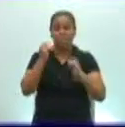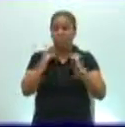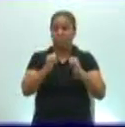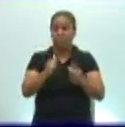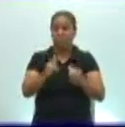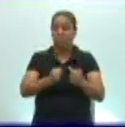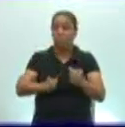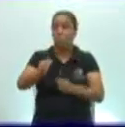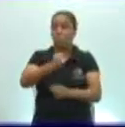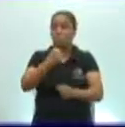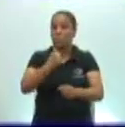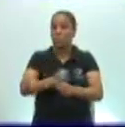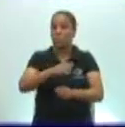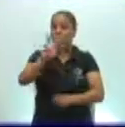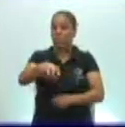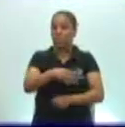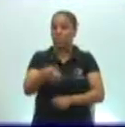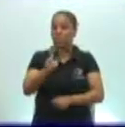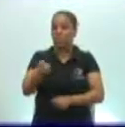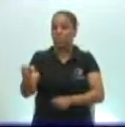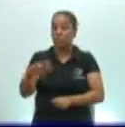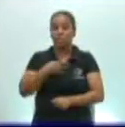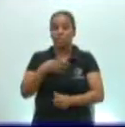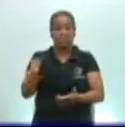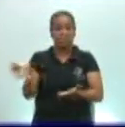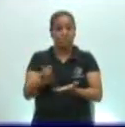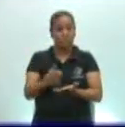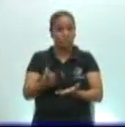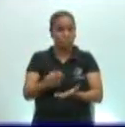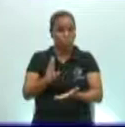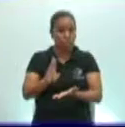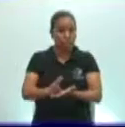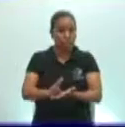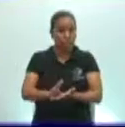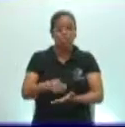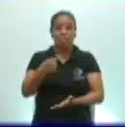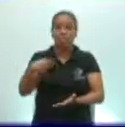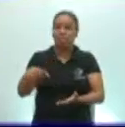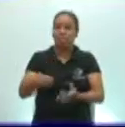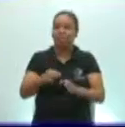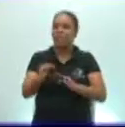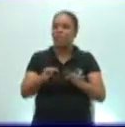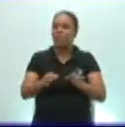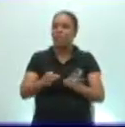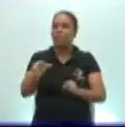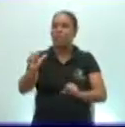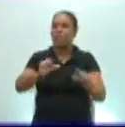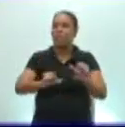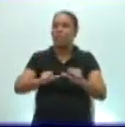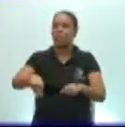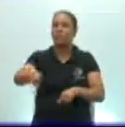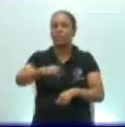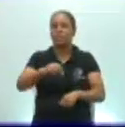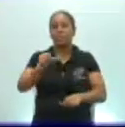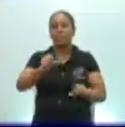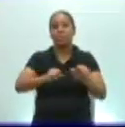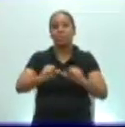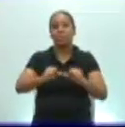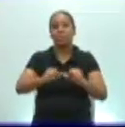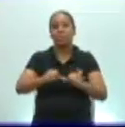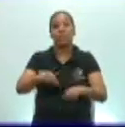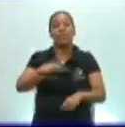tabla periódica que aparece en su libro de texto, escribir las fórmulas químicas de esas sustancias. Y en el